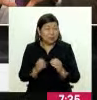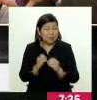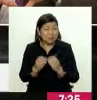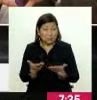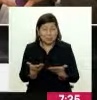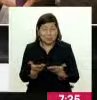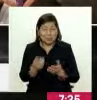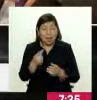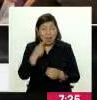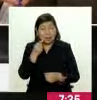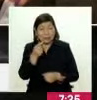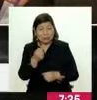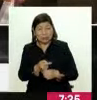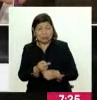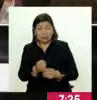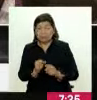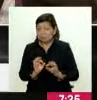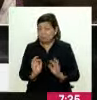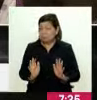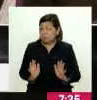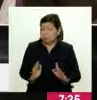una cosa. Eso viene.